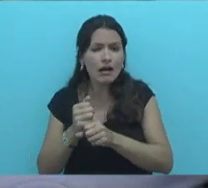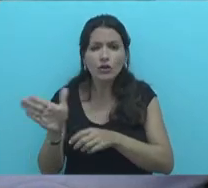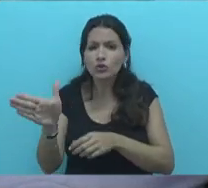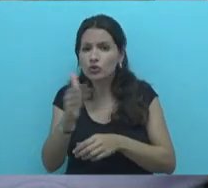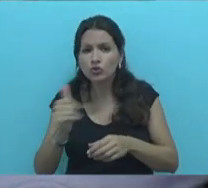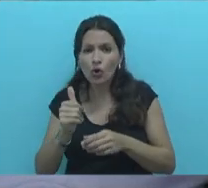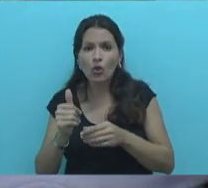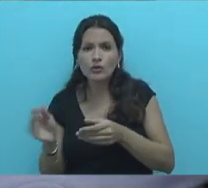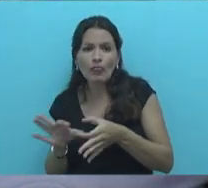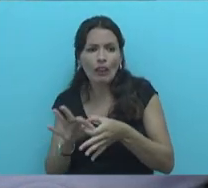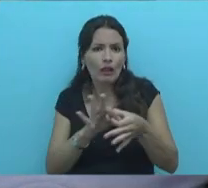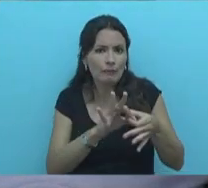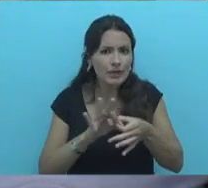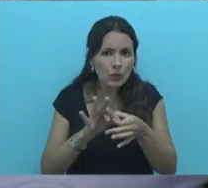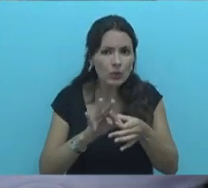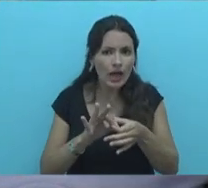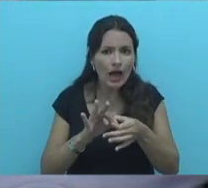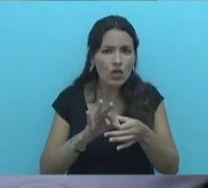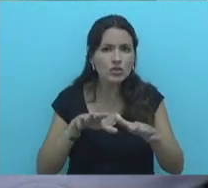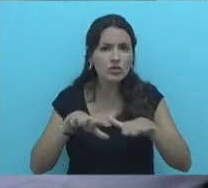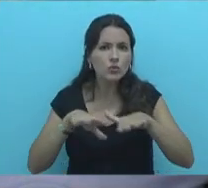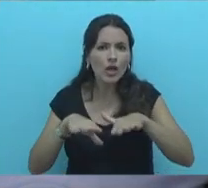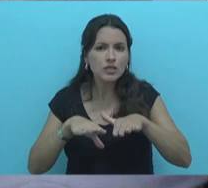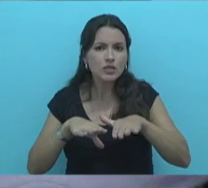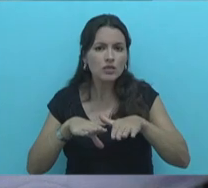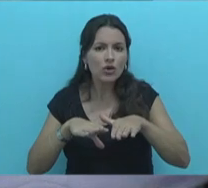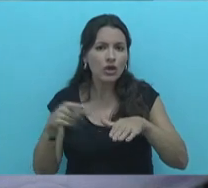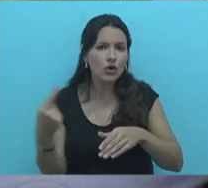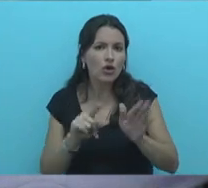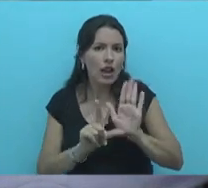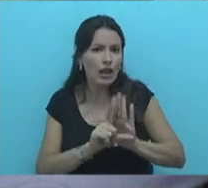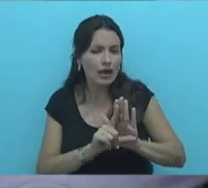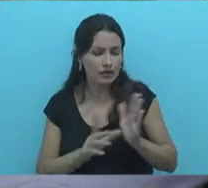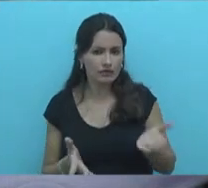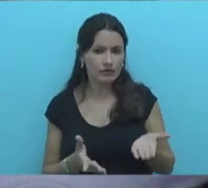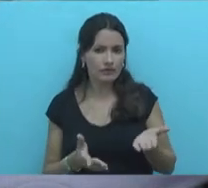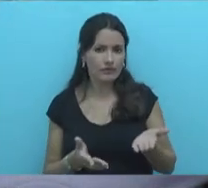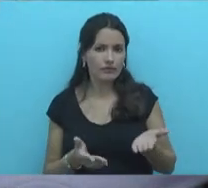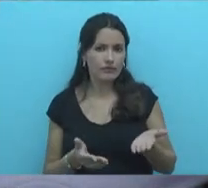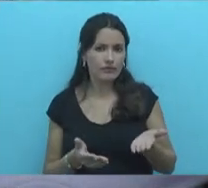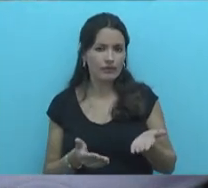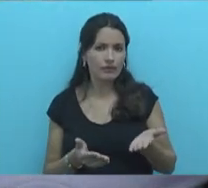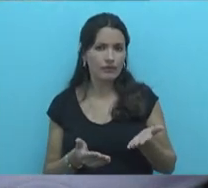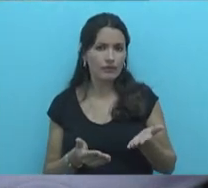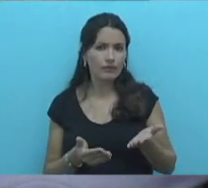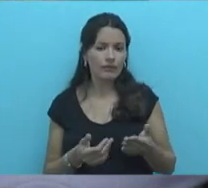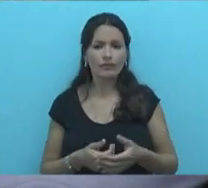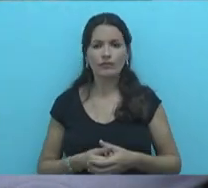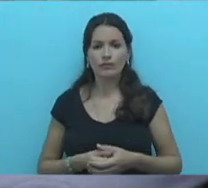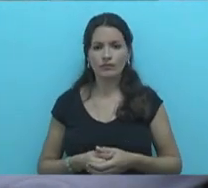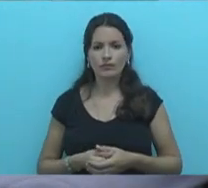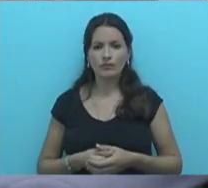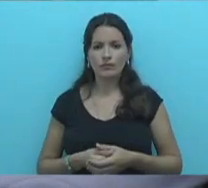de acciones absolutamente ilegales como las que está investigando el juez